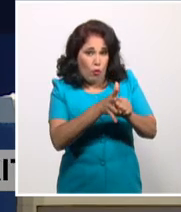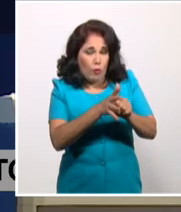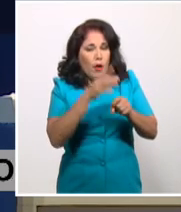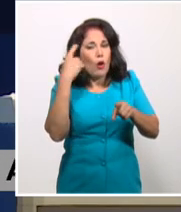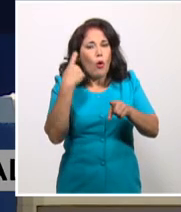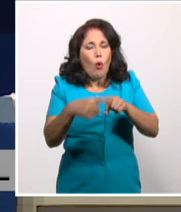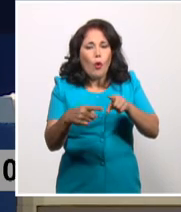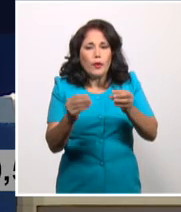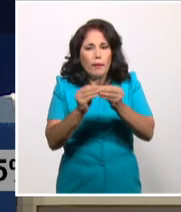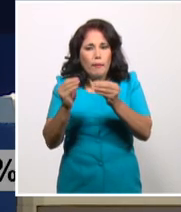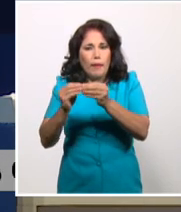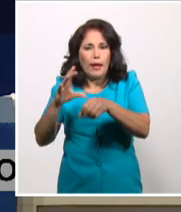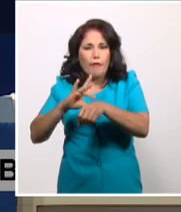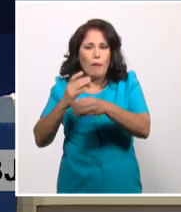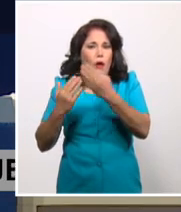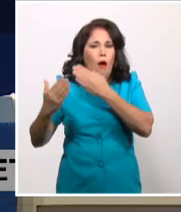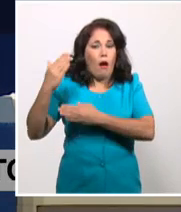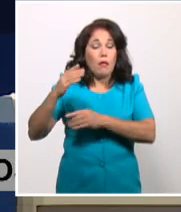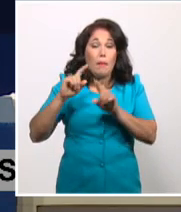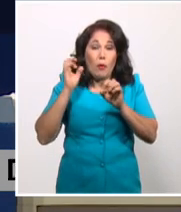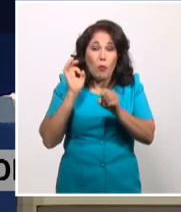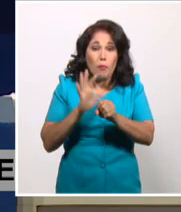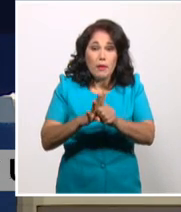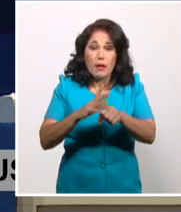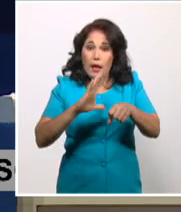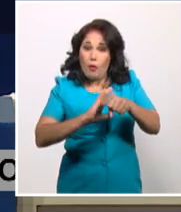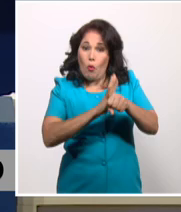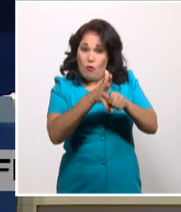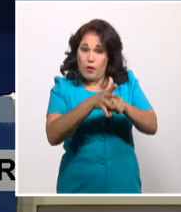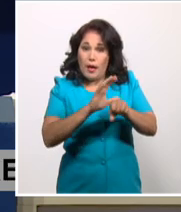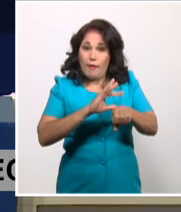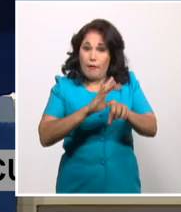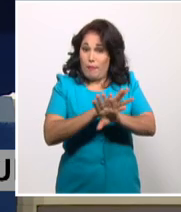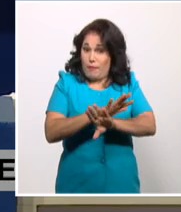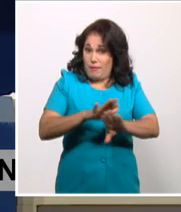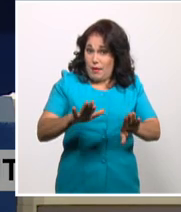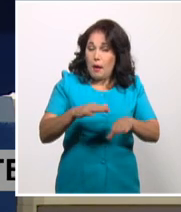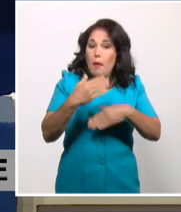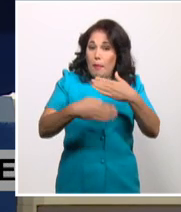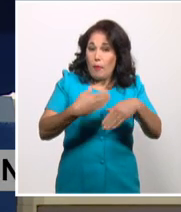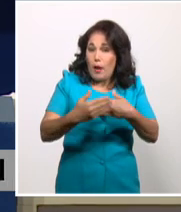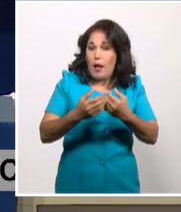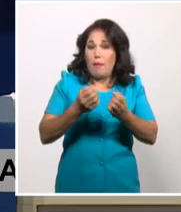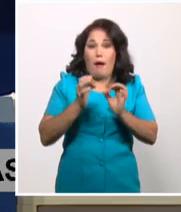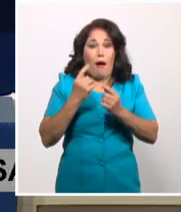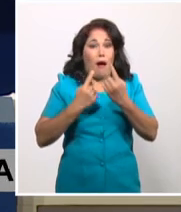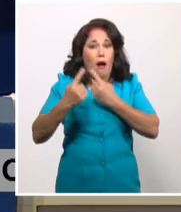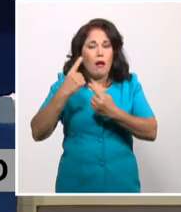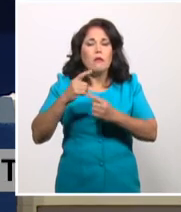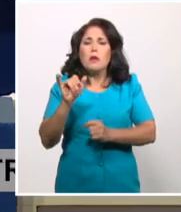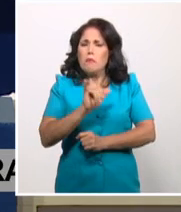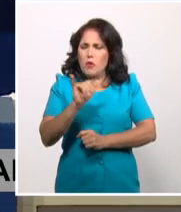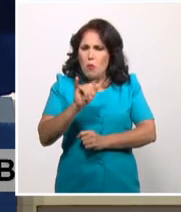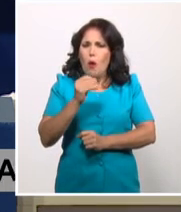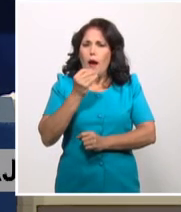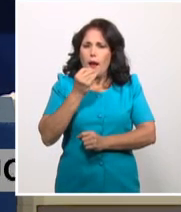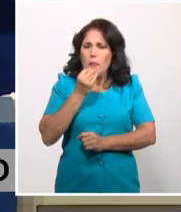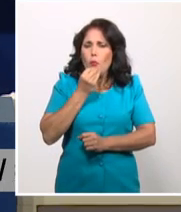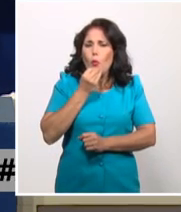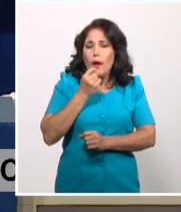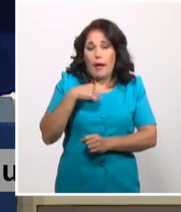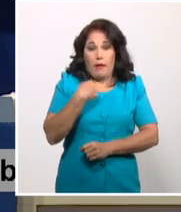manifestaciones respiratorias. Pero desde un inicio, ya los casos de China se reportaba que también tenían entre las